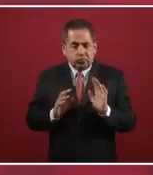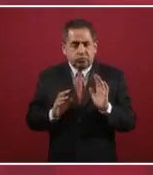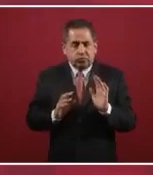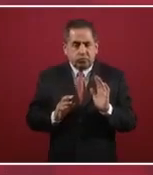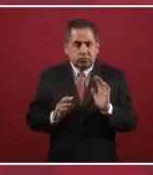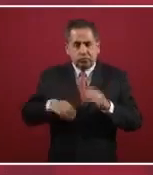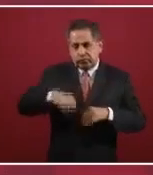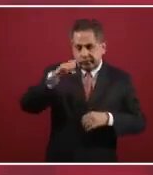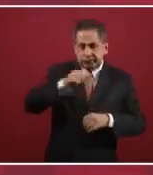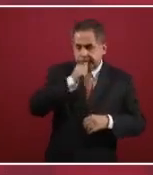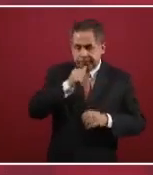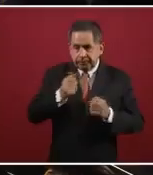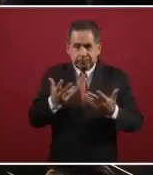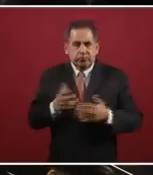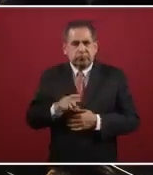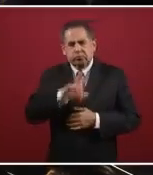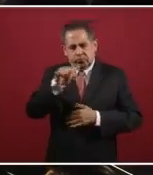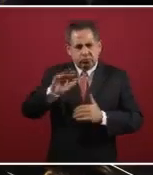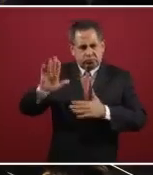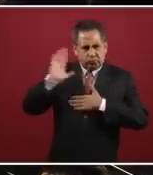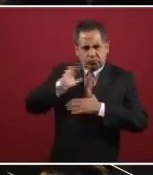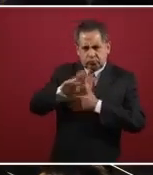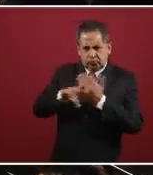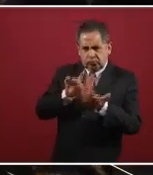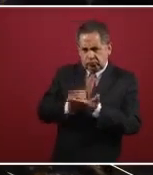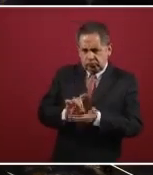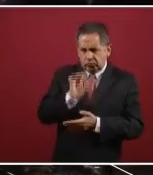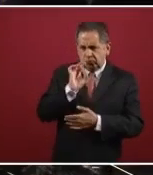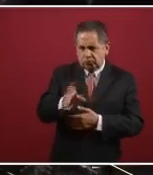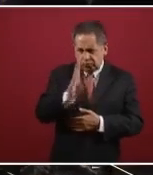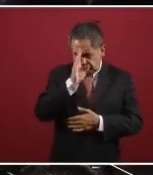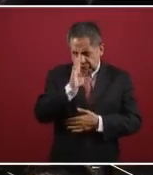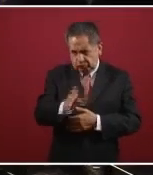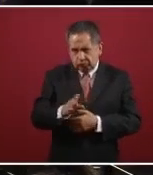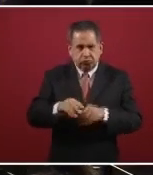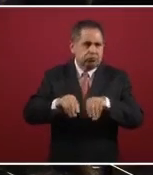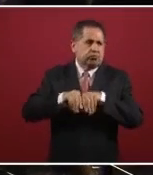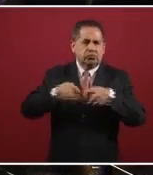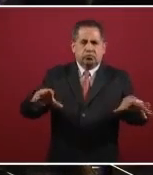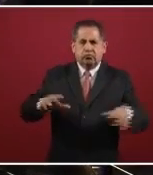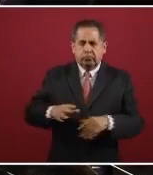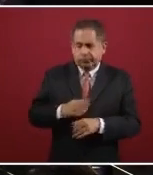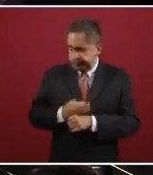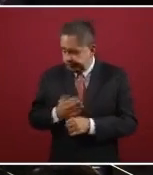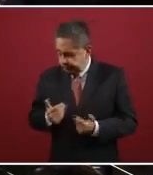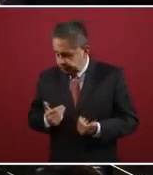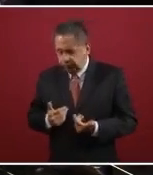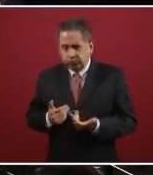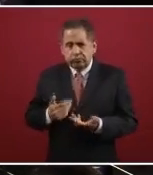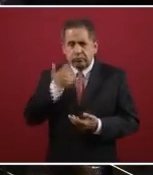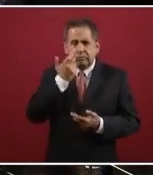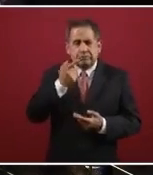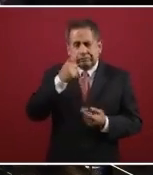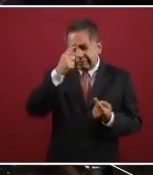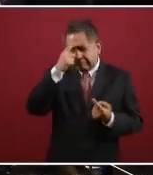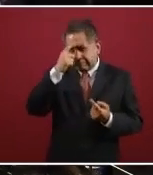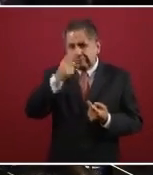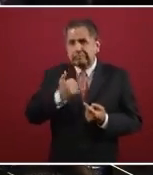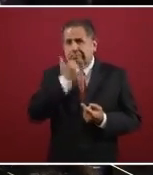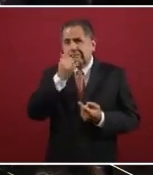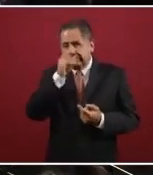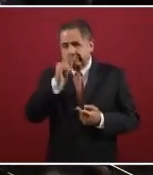género o edades, me comprometo a hacerlo llegar de inmediato, lo hacemos público, no tengo aquí a la mano y no quisiera dar un dato